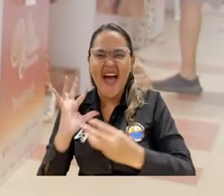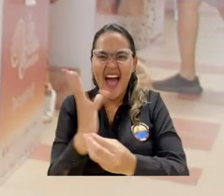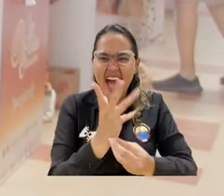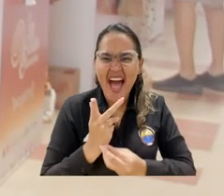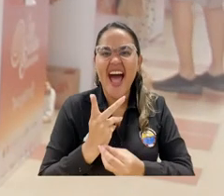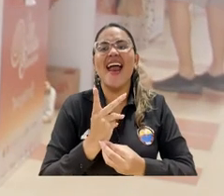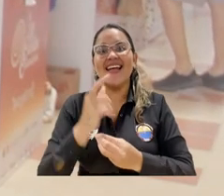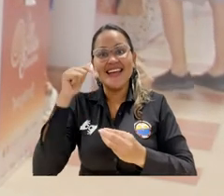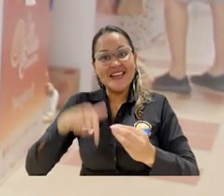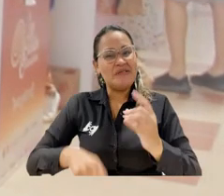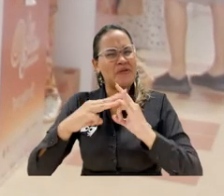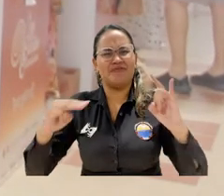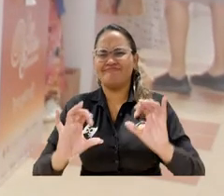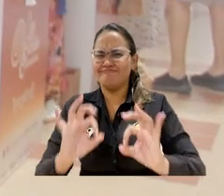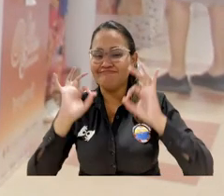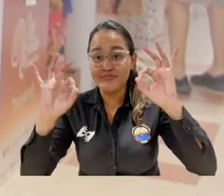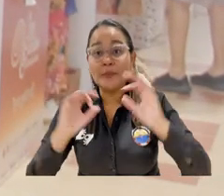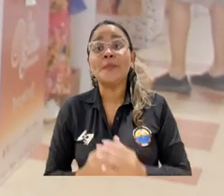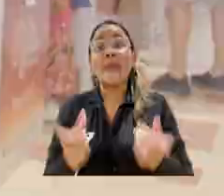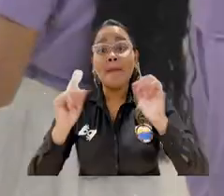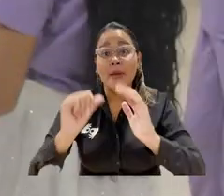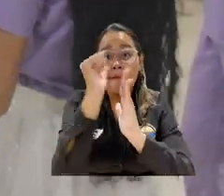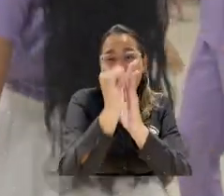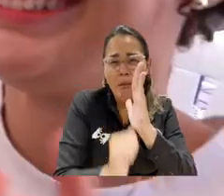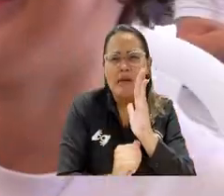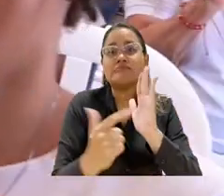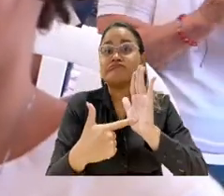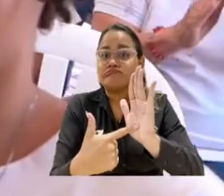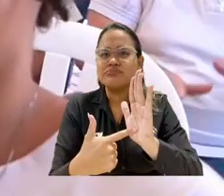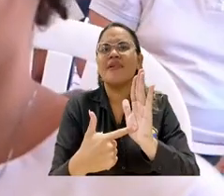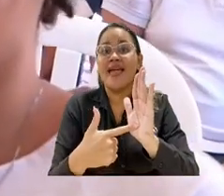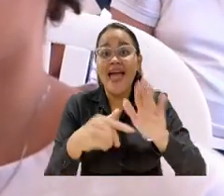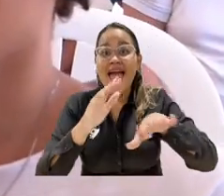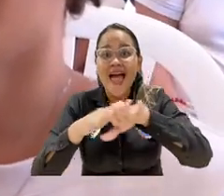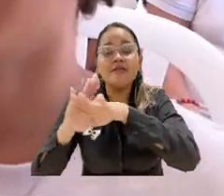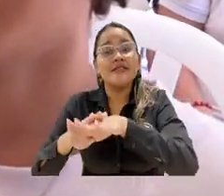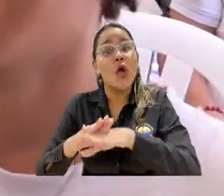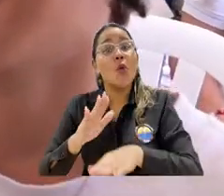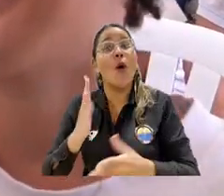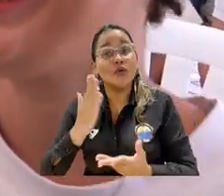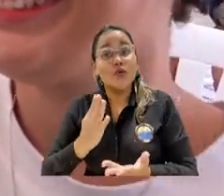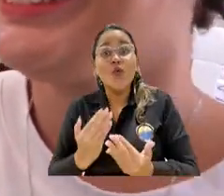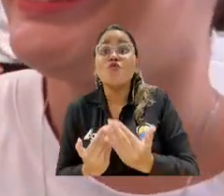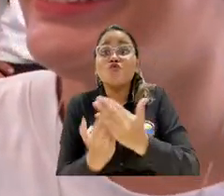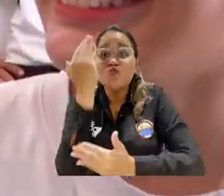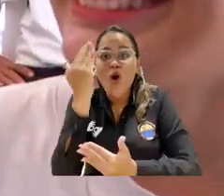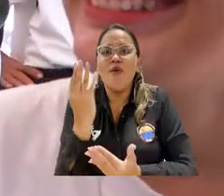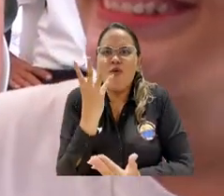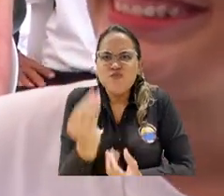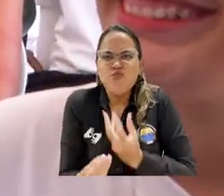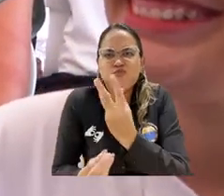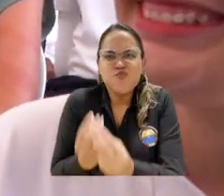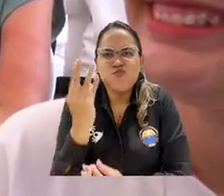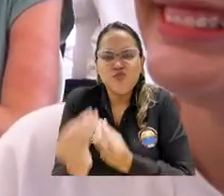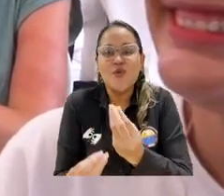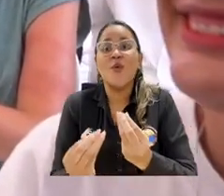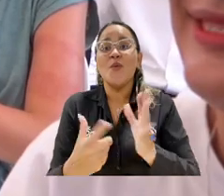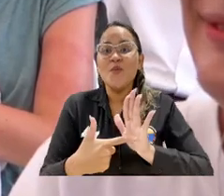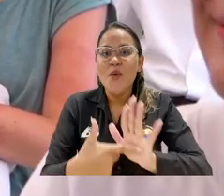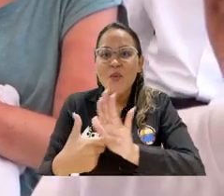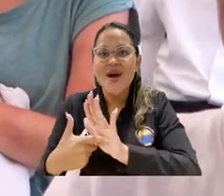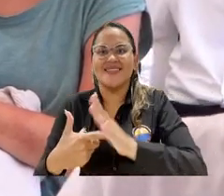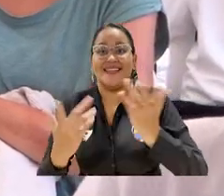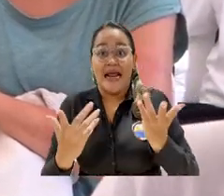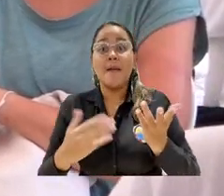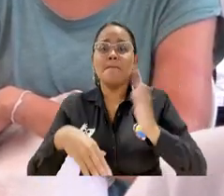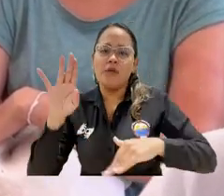Feria Artesanal de la Universidad Magdalena. La agenda de la feria también centró especial atención en las nuevas generaciones. Entre